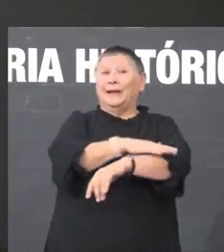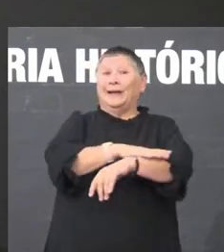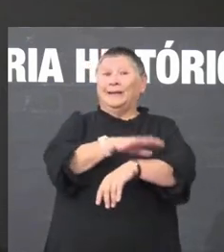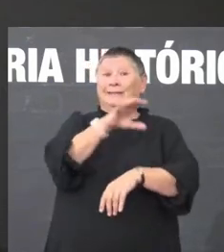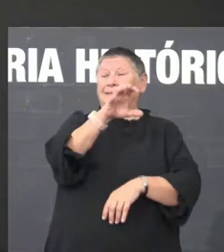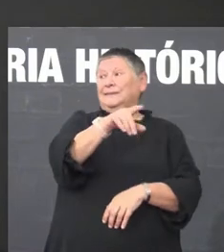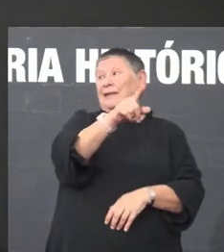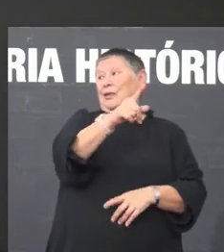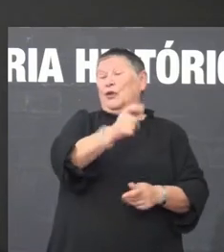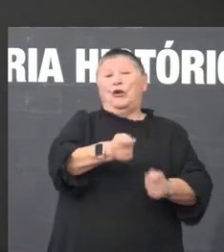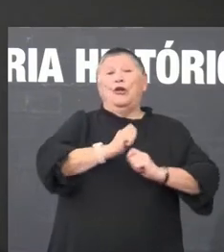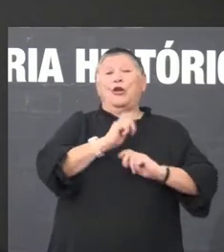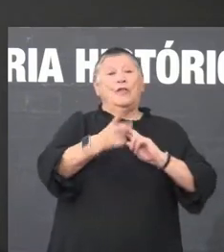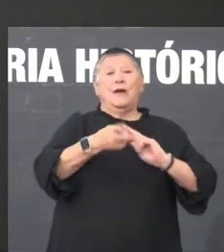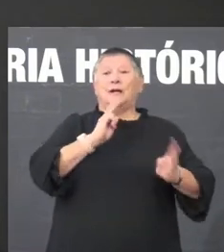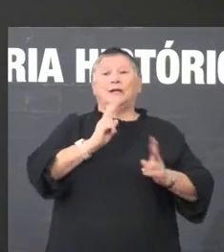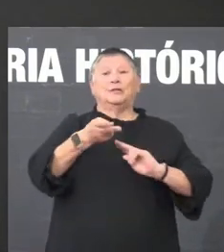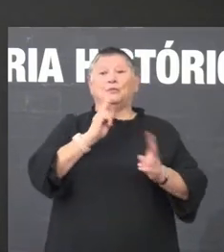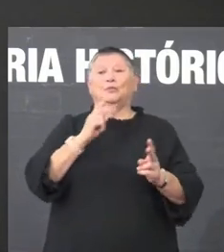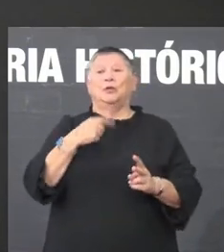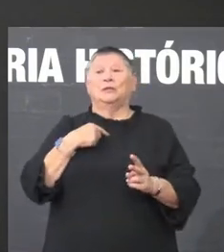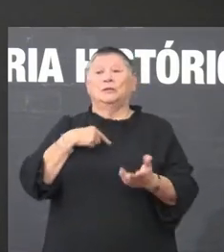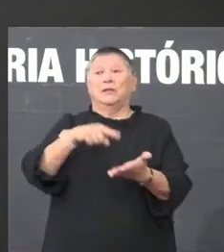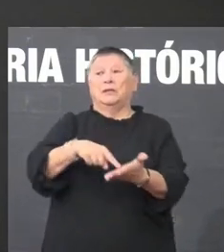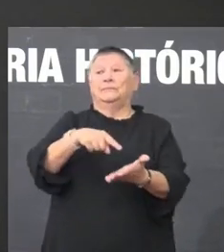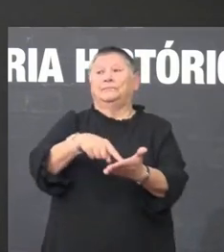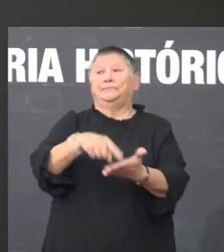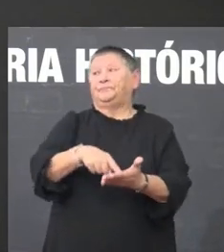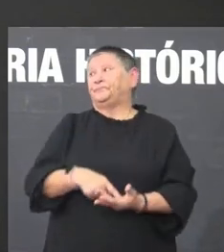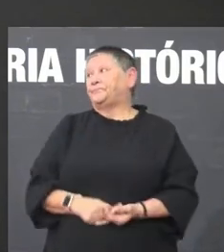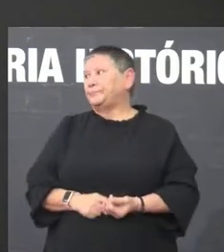dar respuesta a sus reivindicaciones.